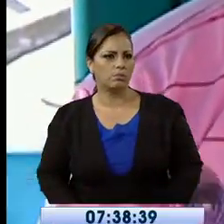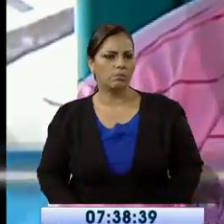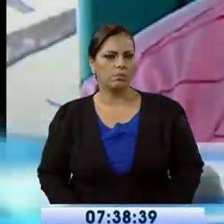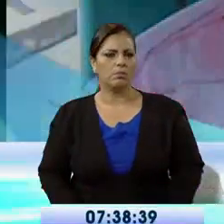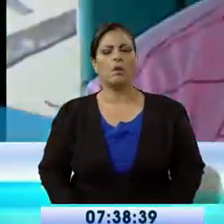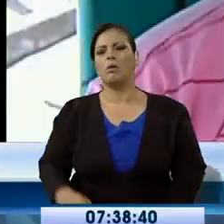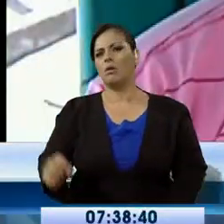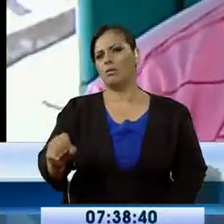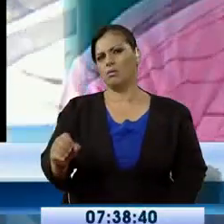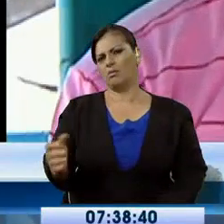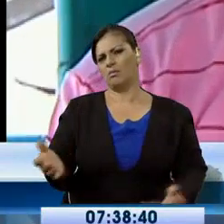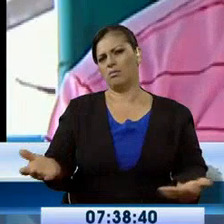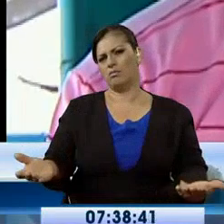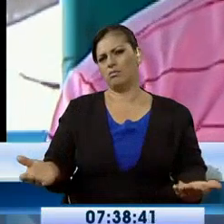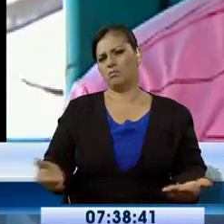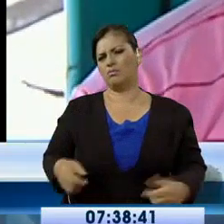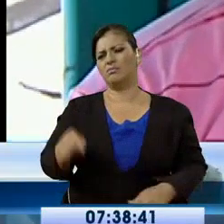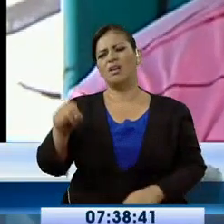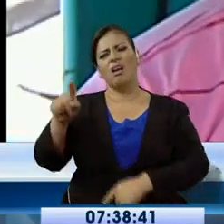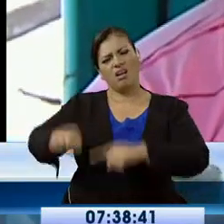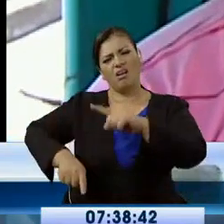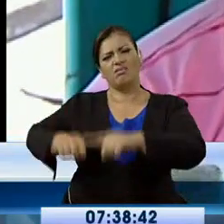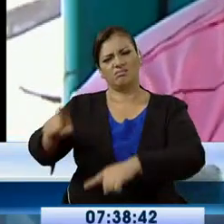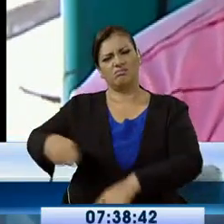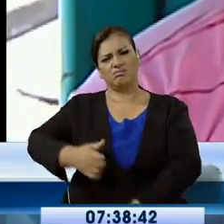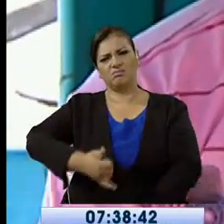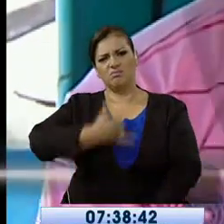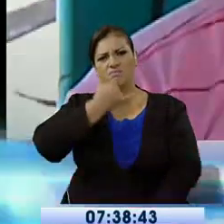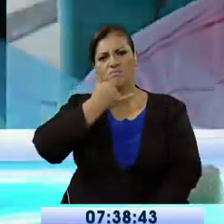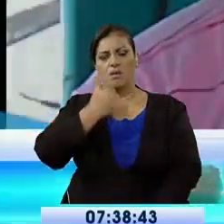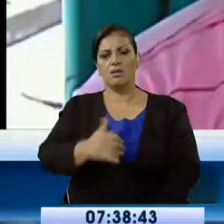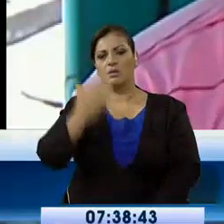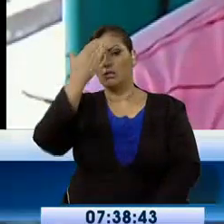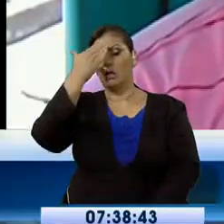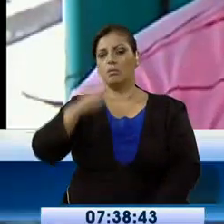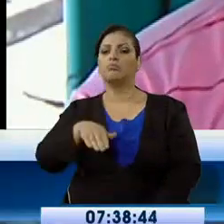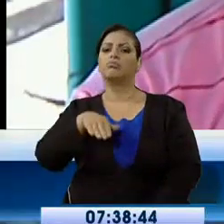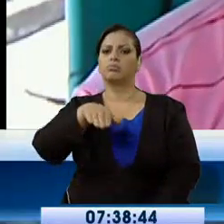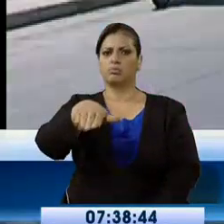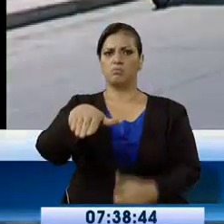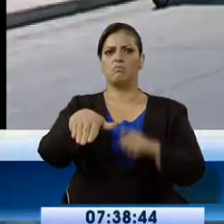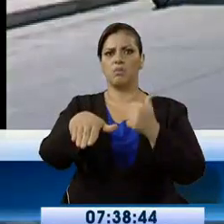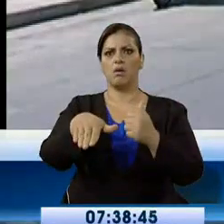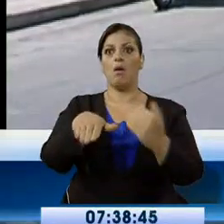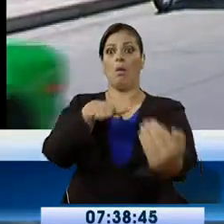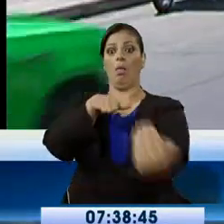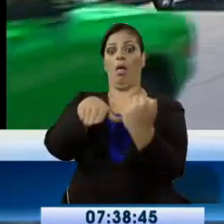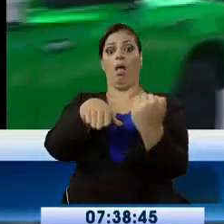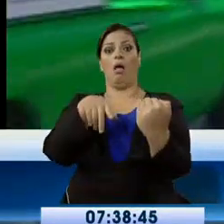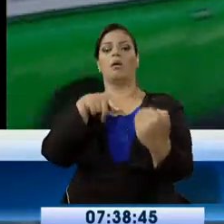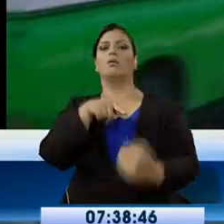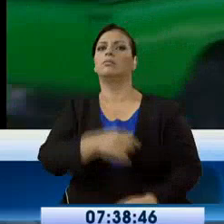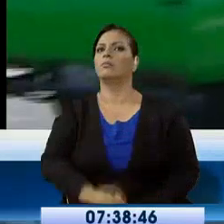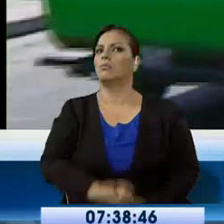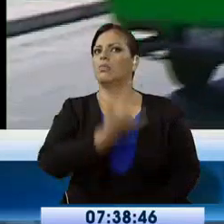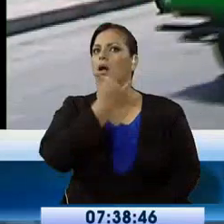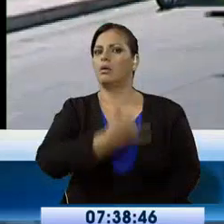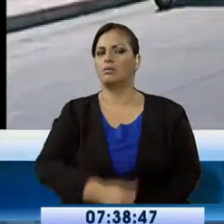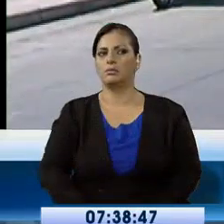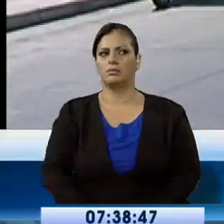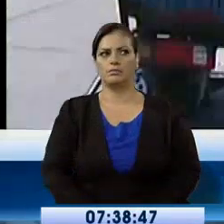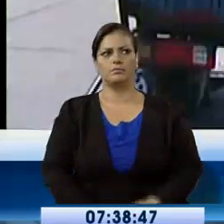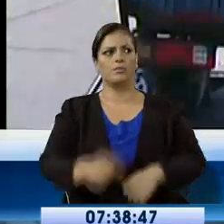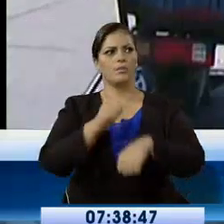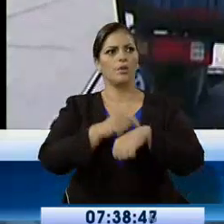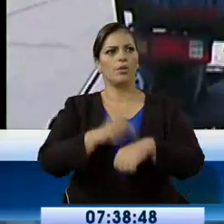Se vuelven locos. Ya se meten en contravía nomás y no respetan los turnos. Son las 11:30 de la mañana y no